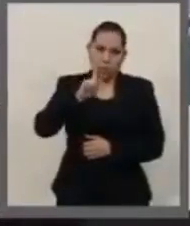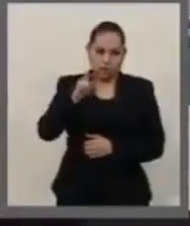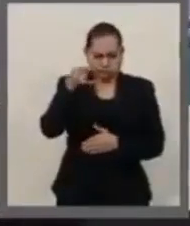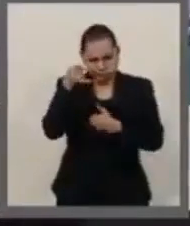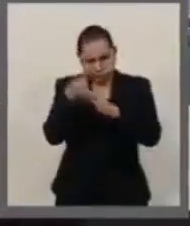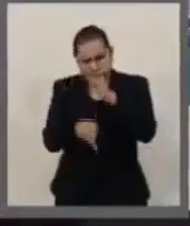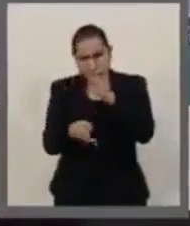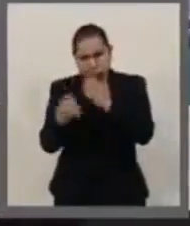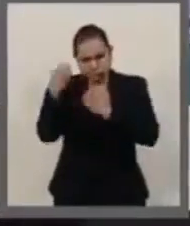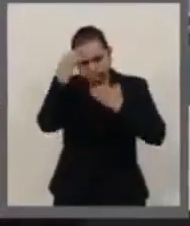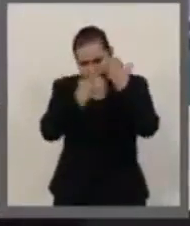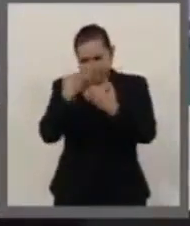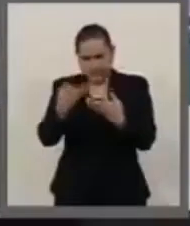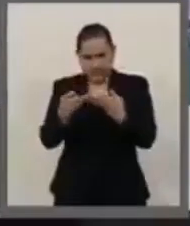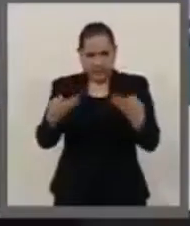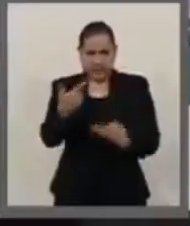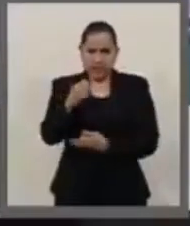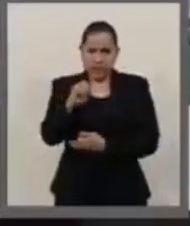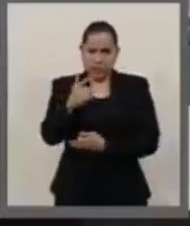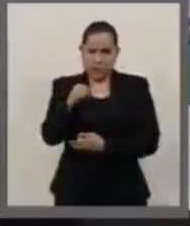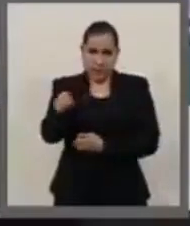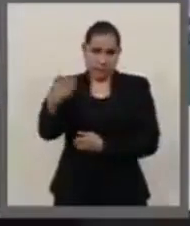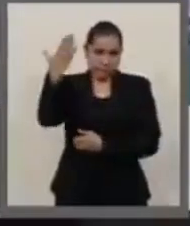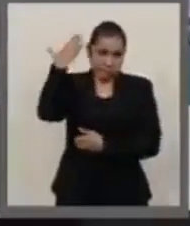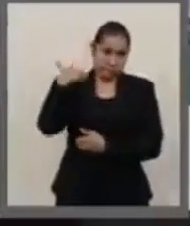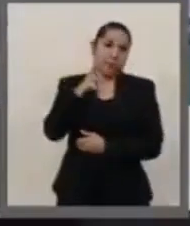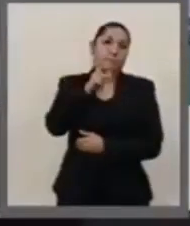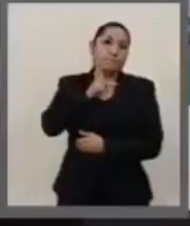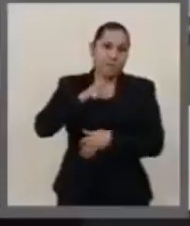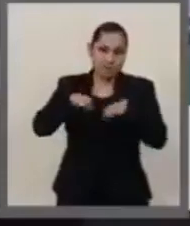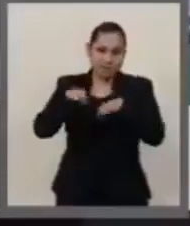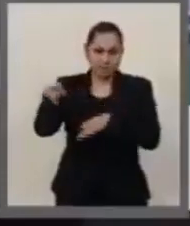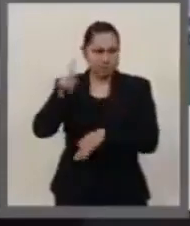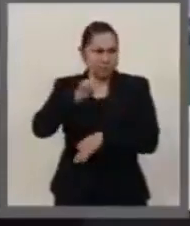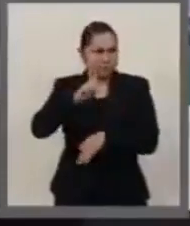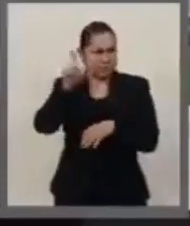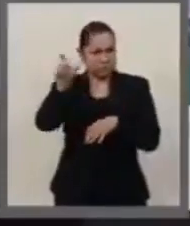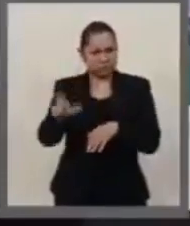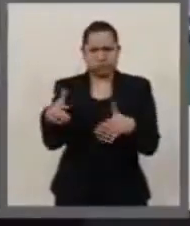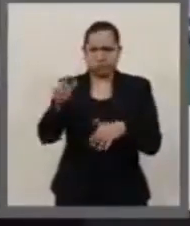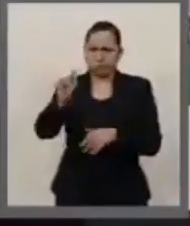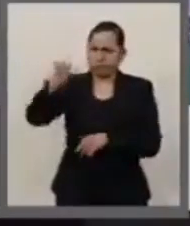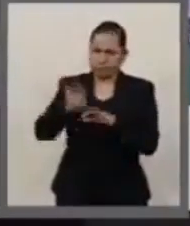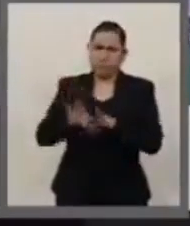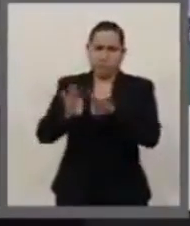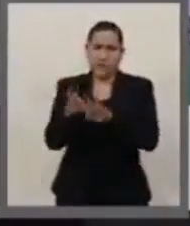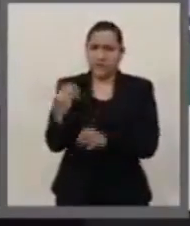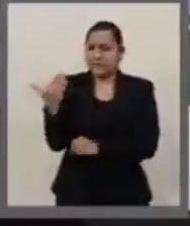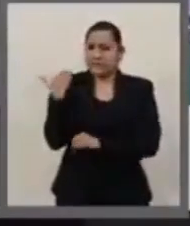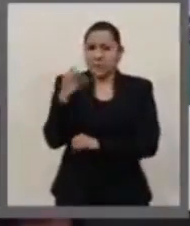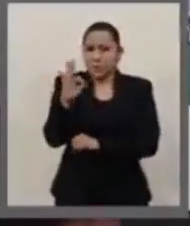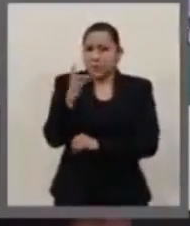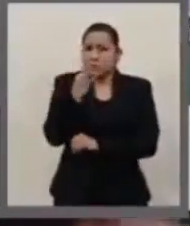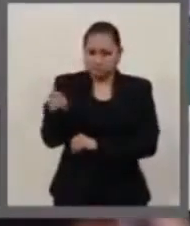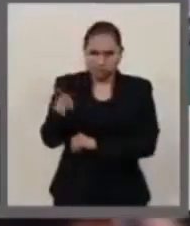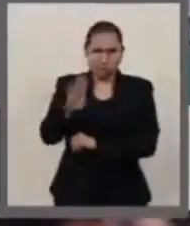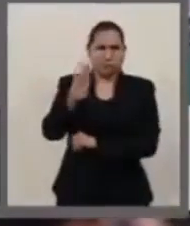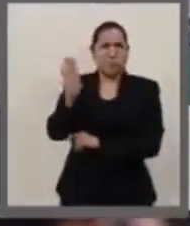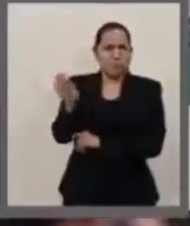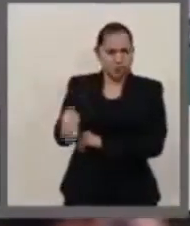que trabajó toda su vida en Petróleos Mexicanos, una luchadora excepcional, compañera nuestra del movimiento, una